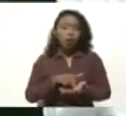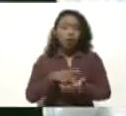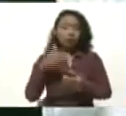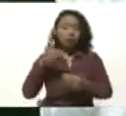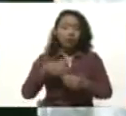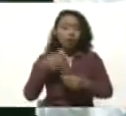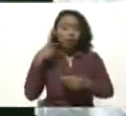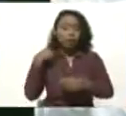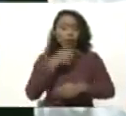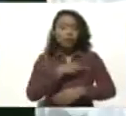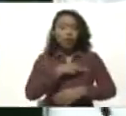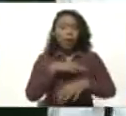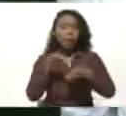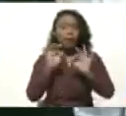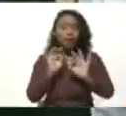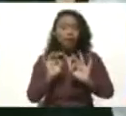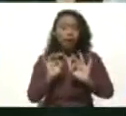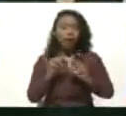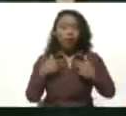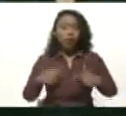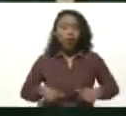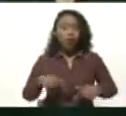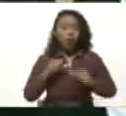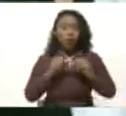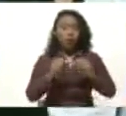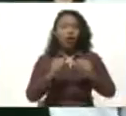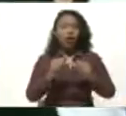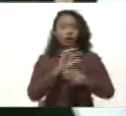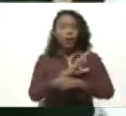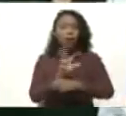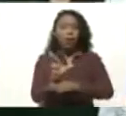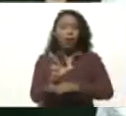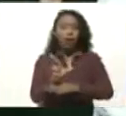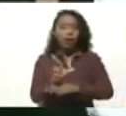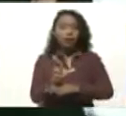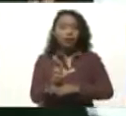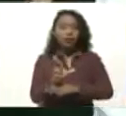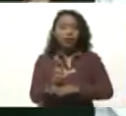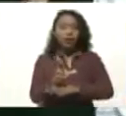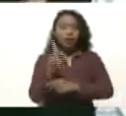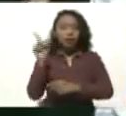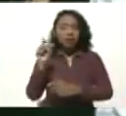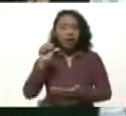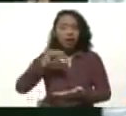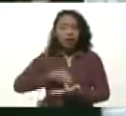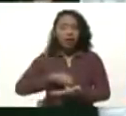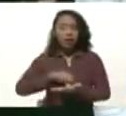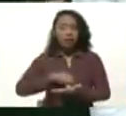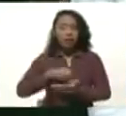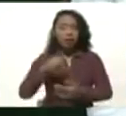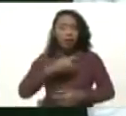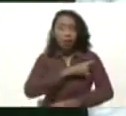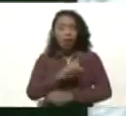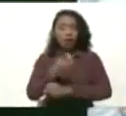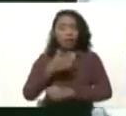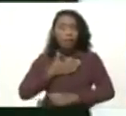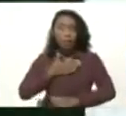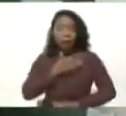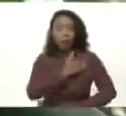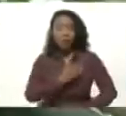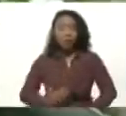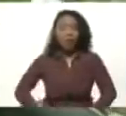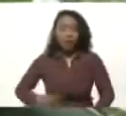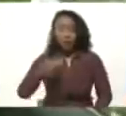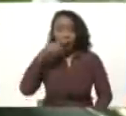misión especial humanitaria que debía continuar a la República Islámica de Irán por orden de mi presidente Nicolás Maduro